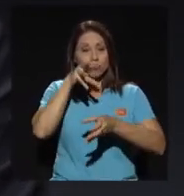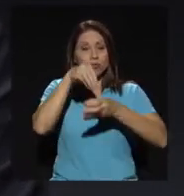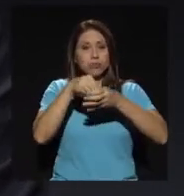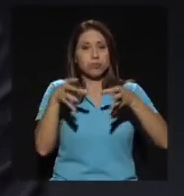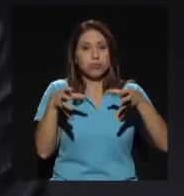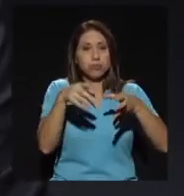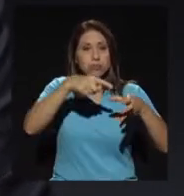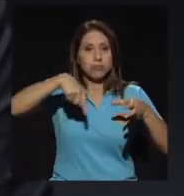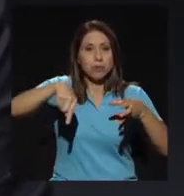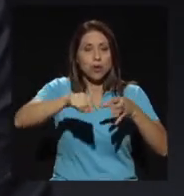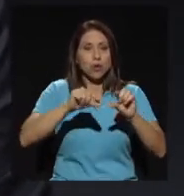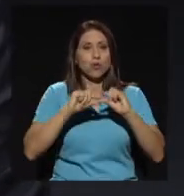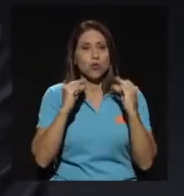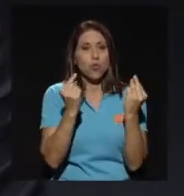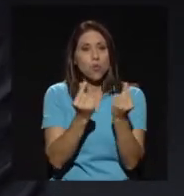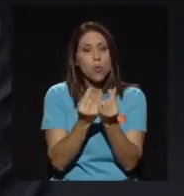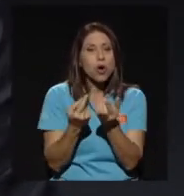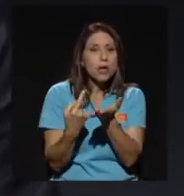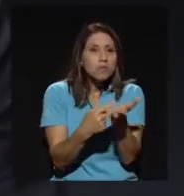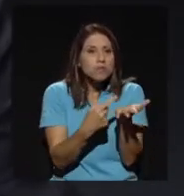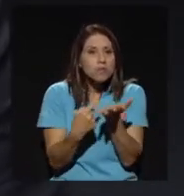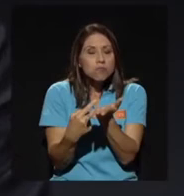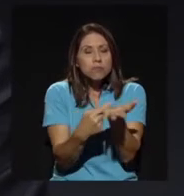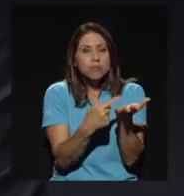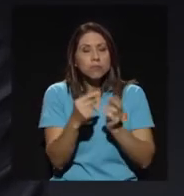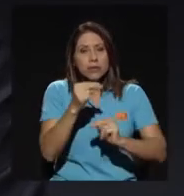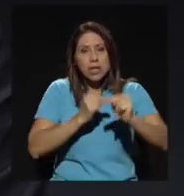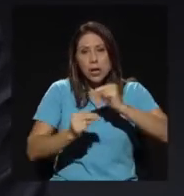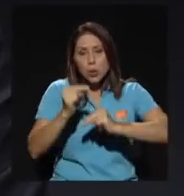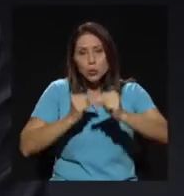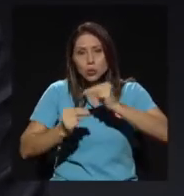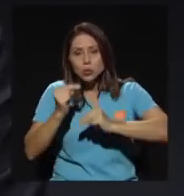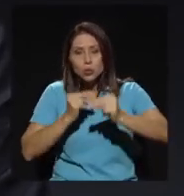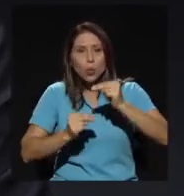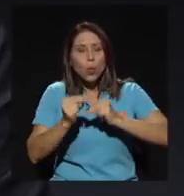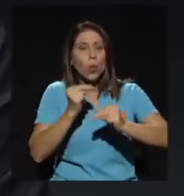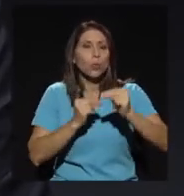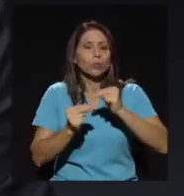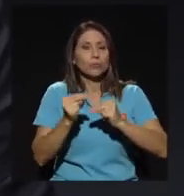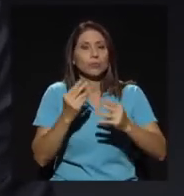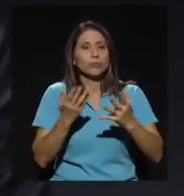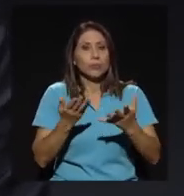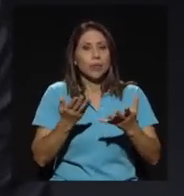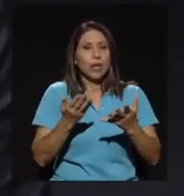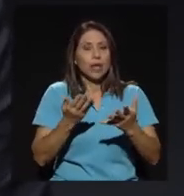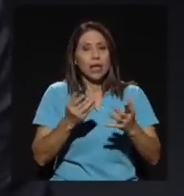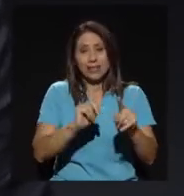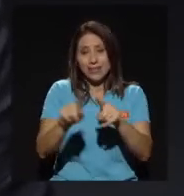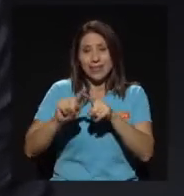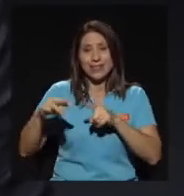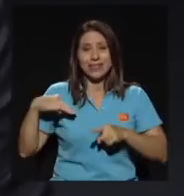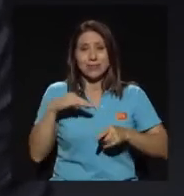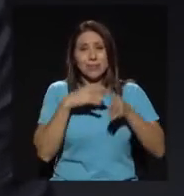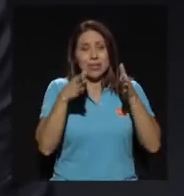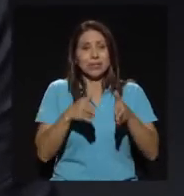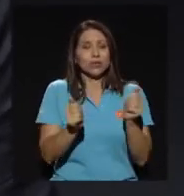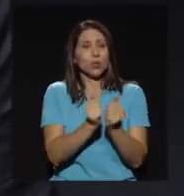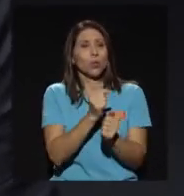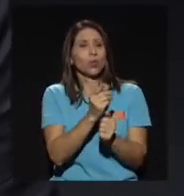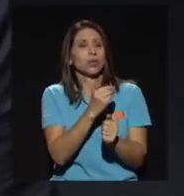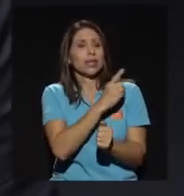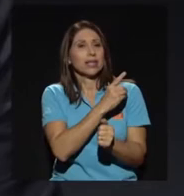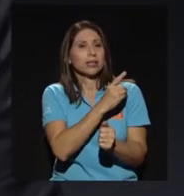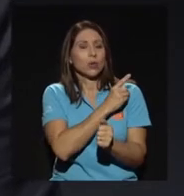si se quiere que negocio la parte de grupo de ministros del cáncer bajo la dirección del canciller